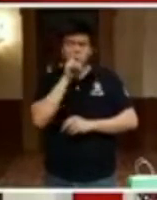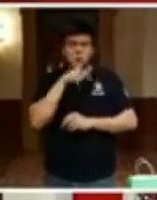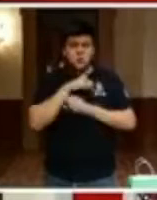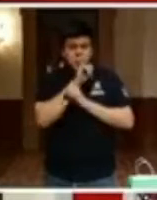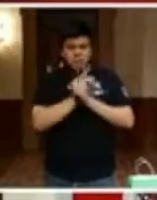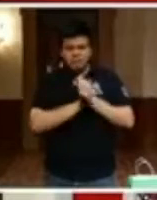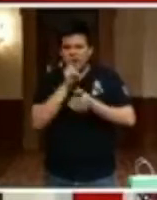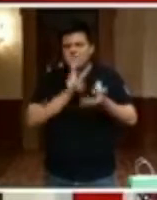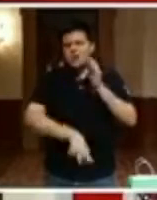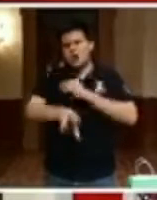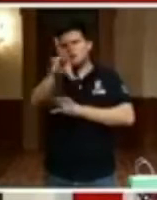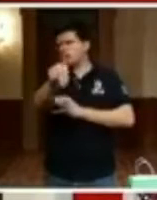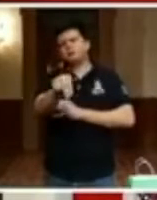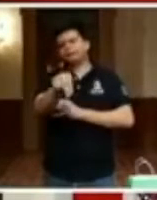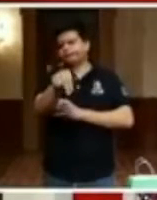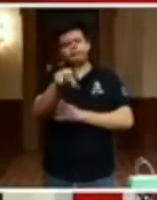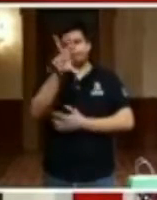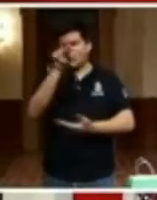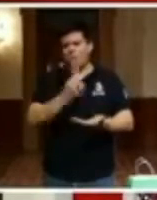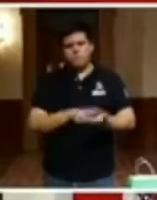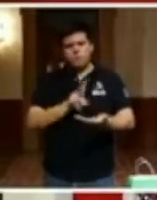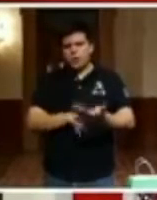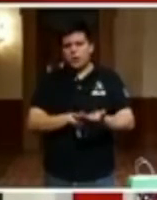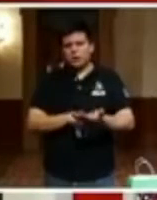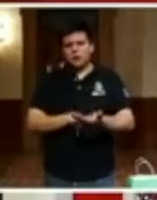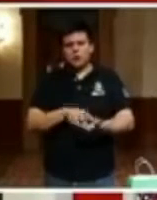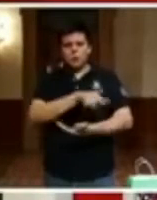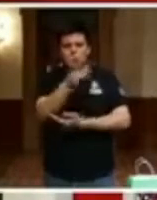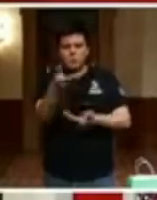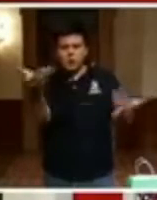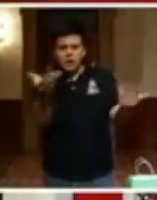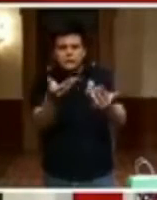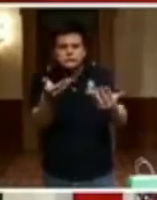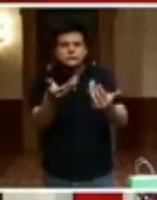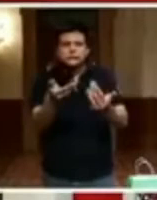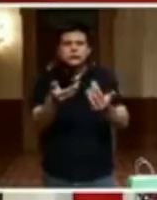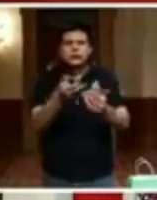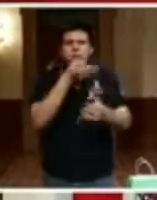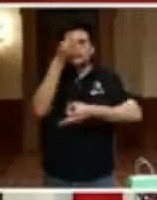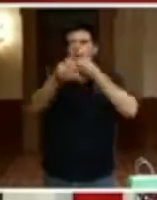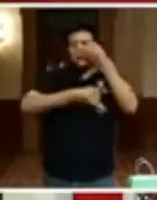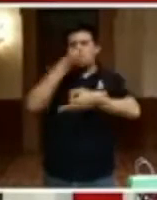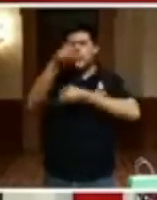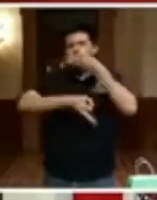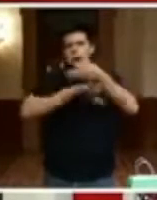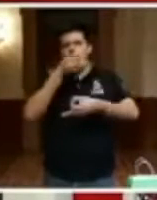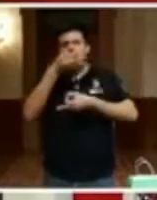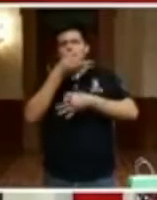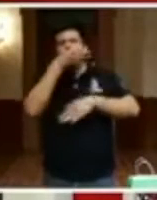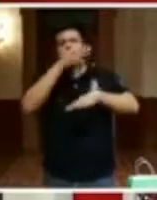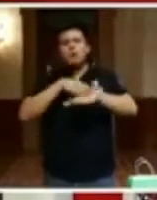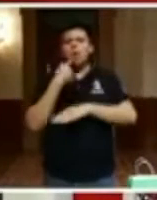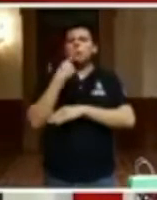vale no se vale a hacer en sus comentarios la verdad